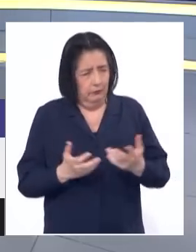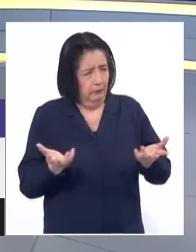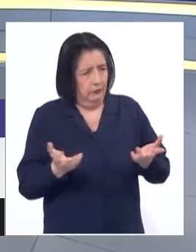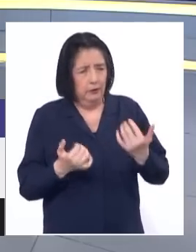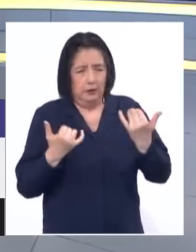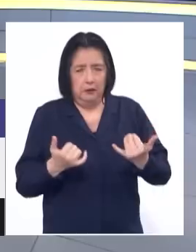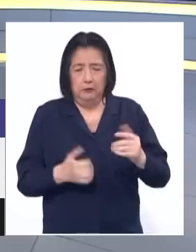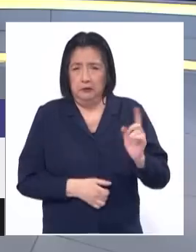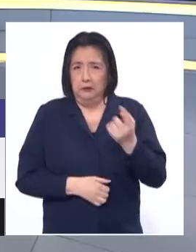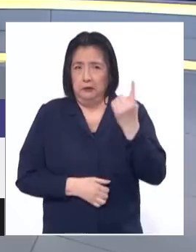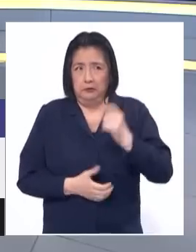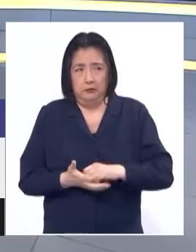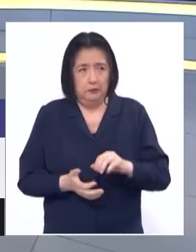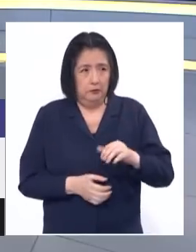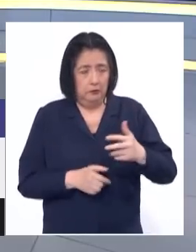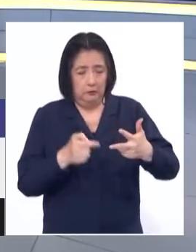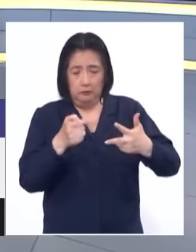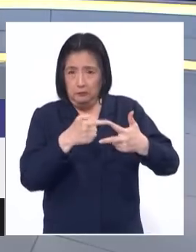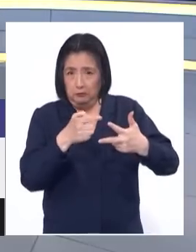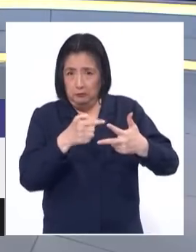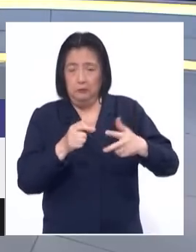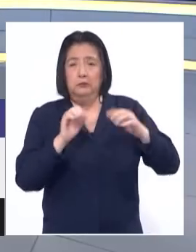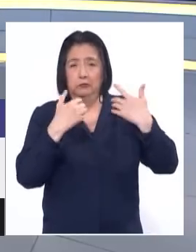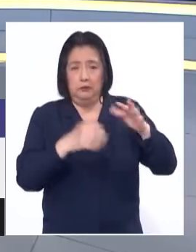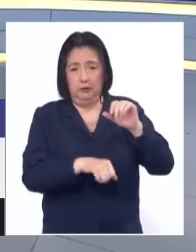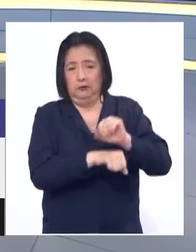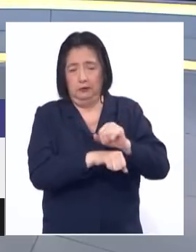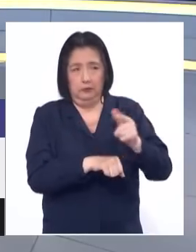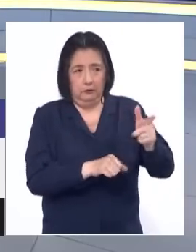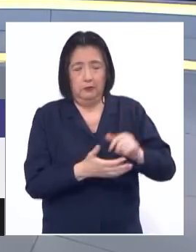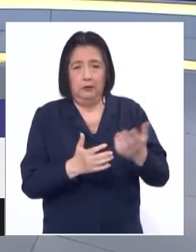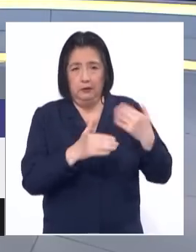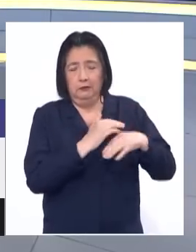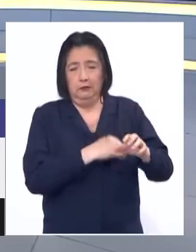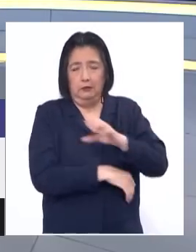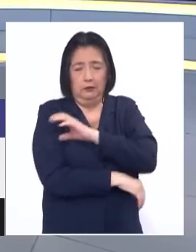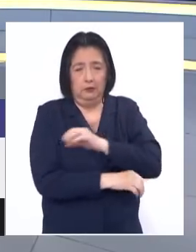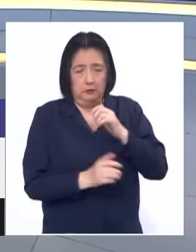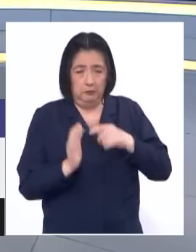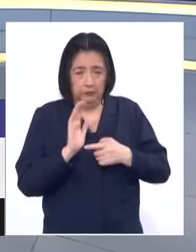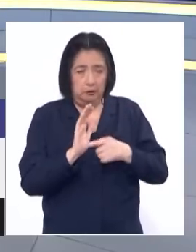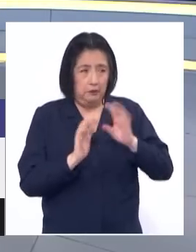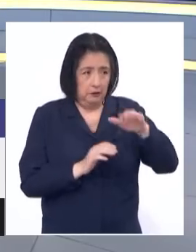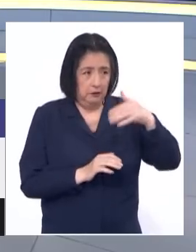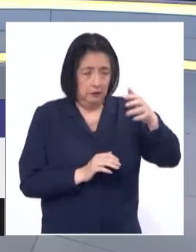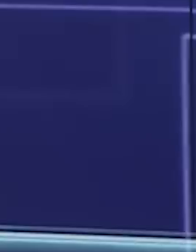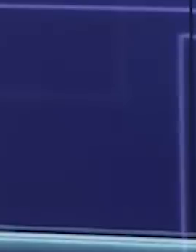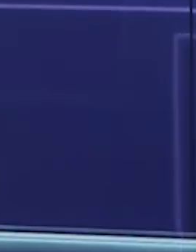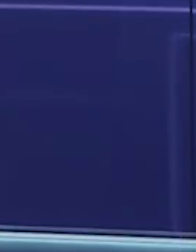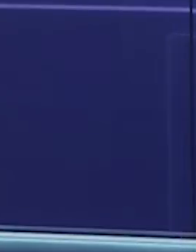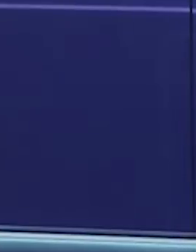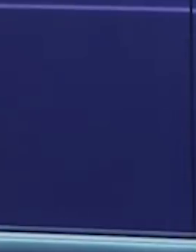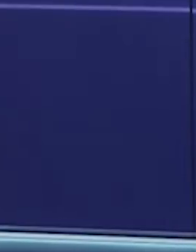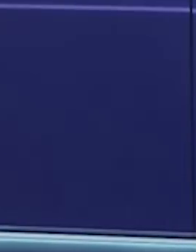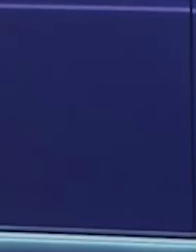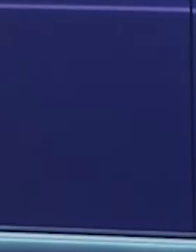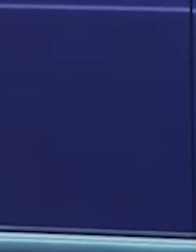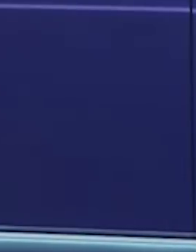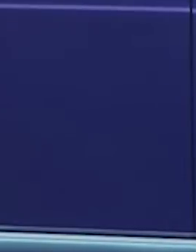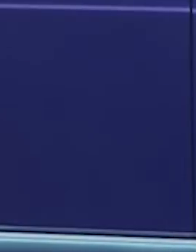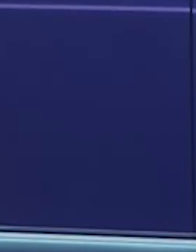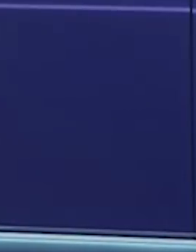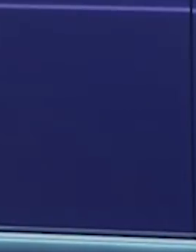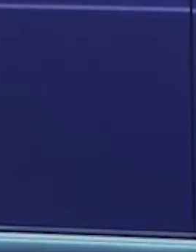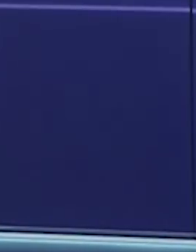Hasta el momento solamente Jaime Villanueva ha sido detenido. Estaba en la clínica, les vamos a mostrar más adelante esas imágenes. Recuerda, no